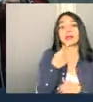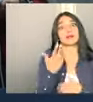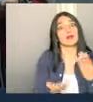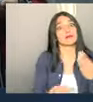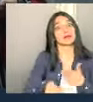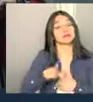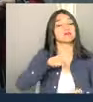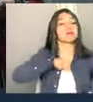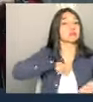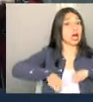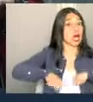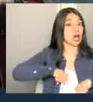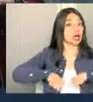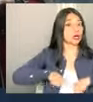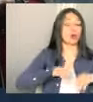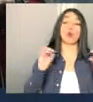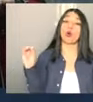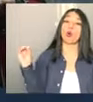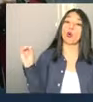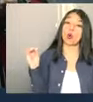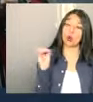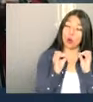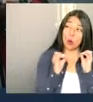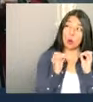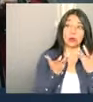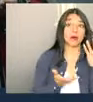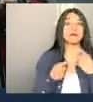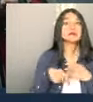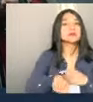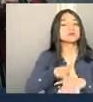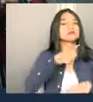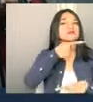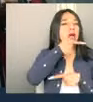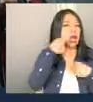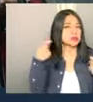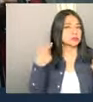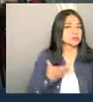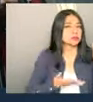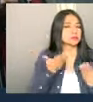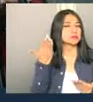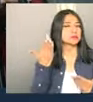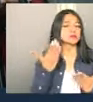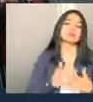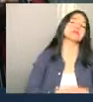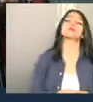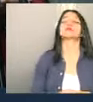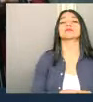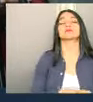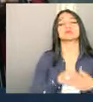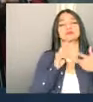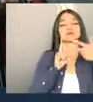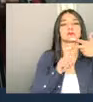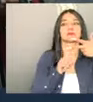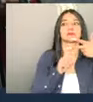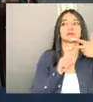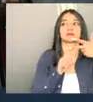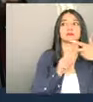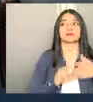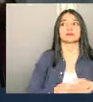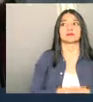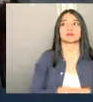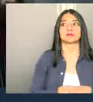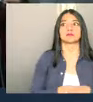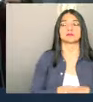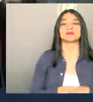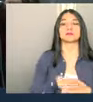para mayo y pues su gestión mantiene en que es en marzo el tema de esto. Y tercero, para el señor Pavel